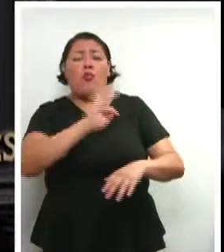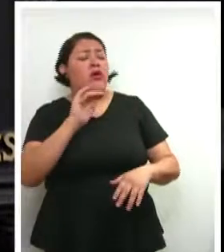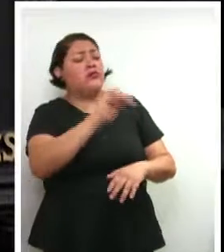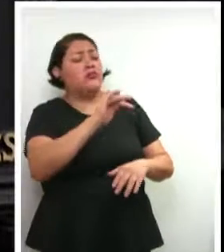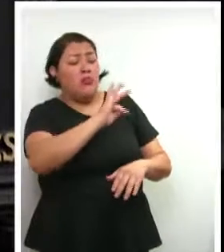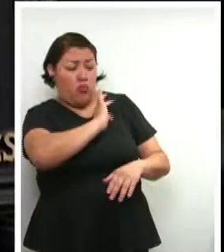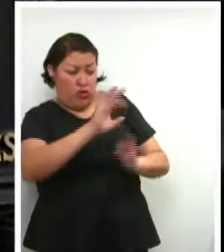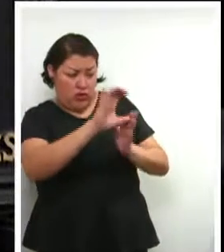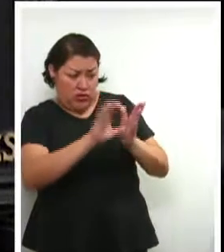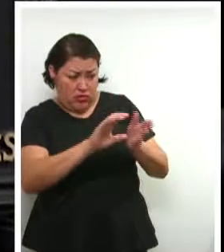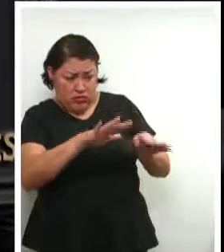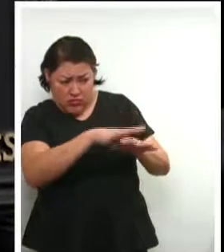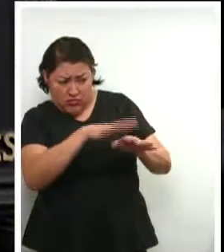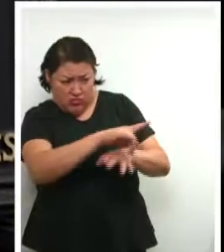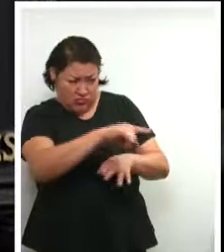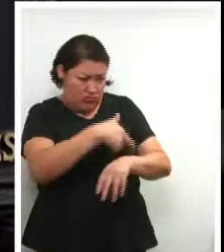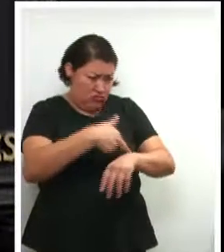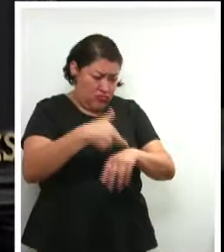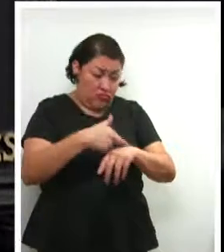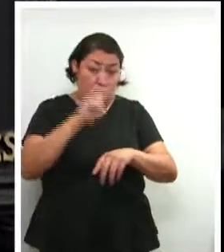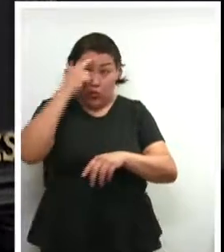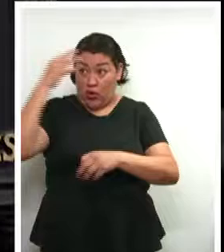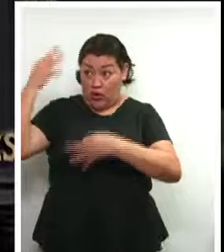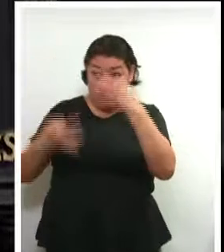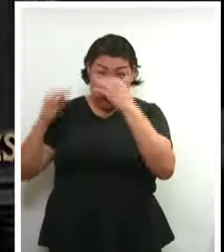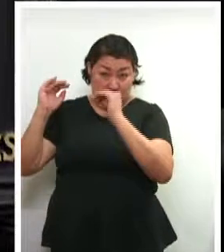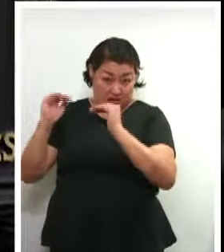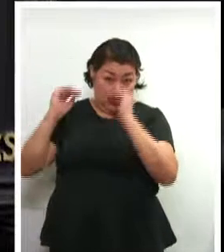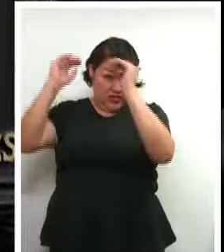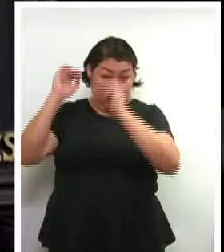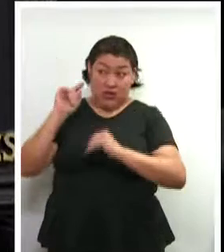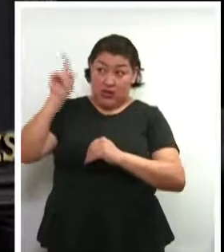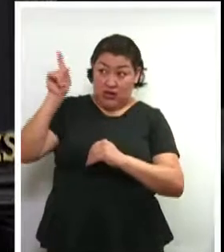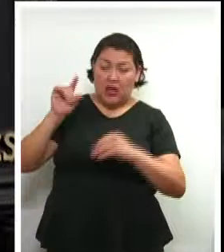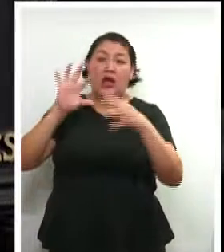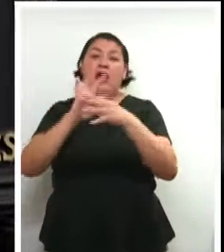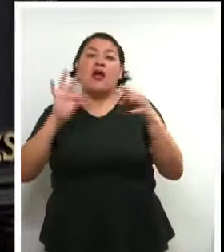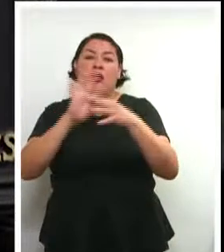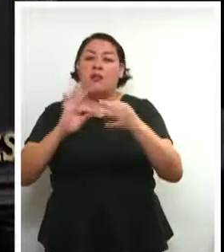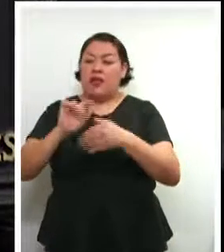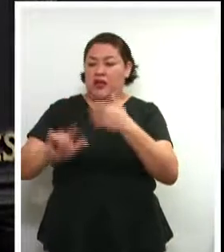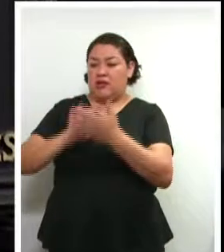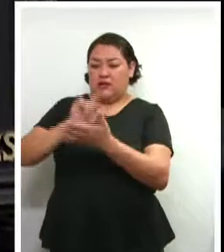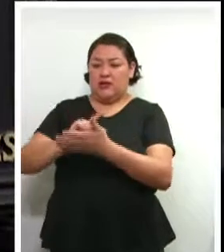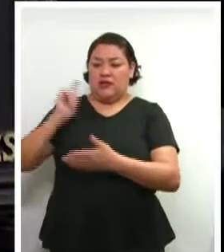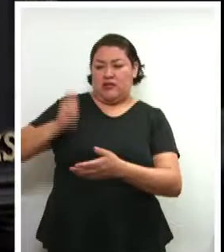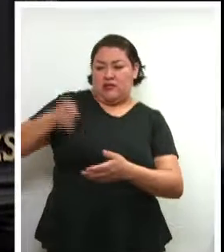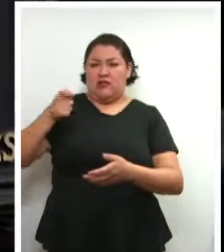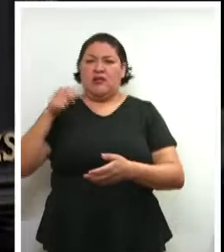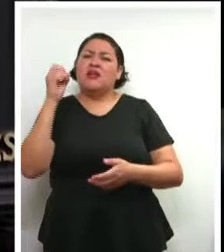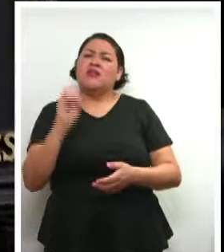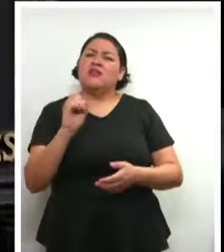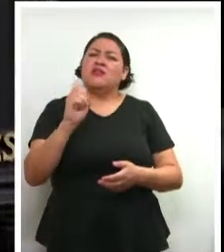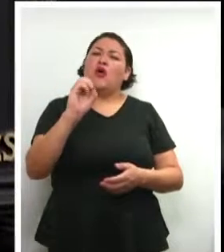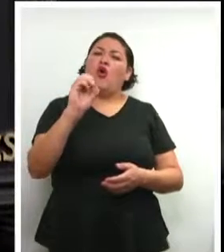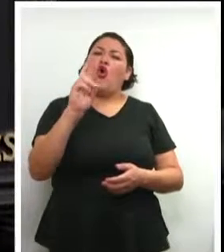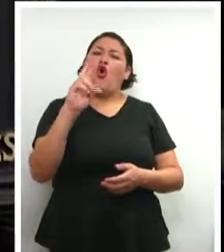reforma constitucional. La Suprema Corte de Justicia ha definido en tesis jurisprudenciales este acto.